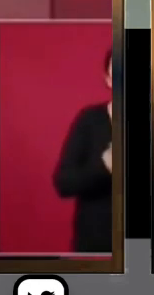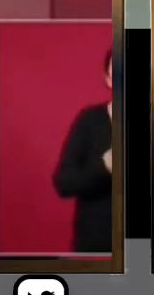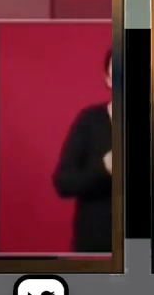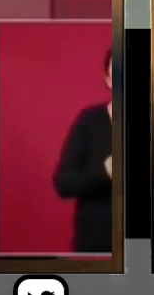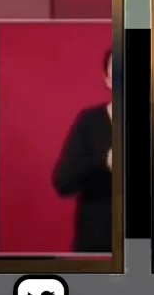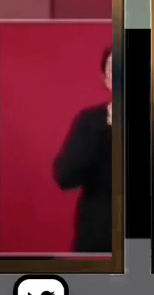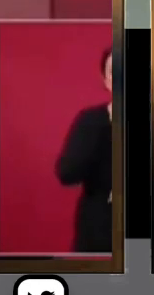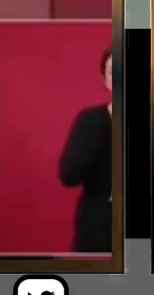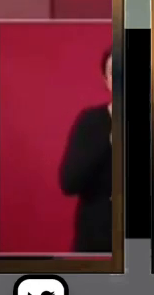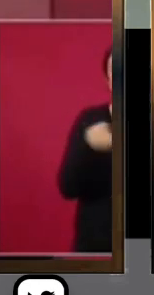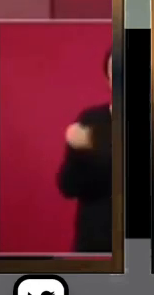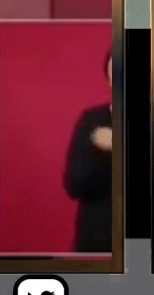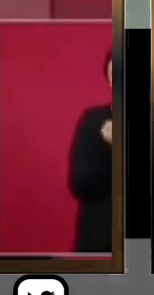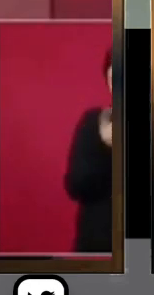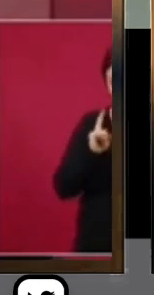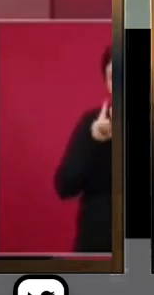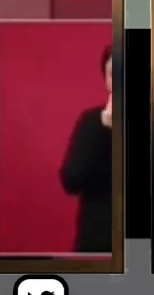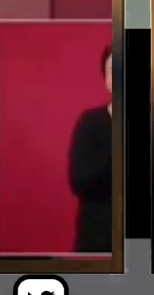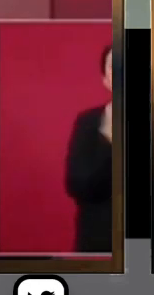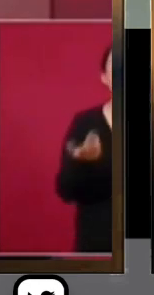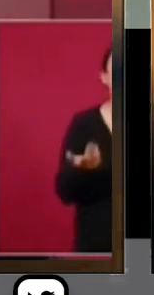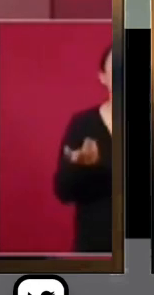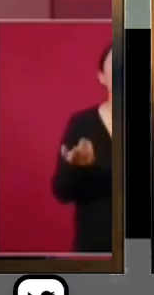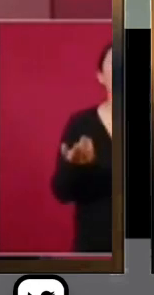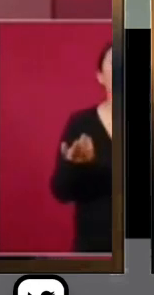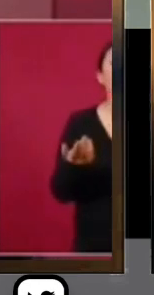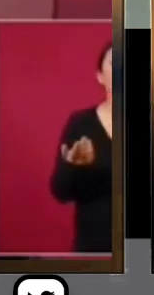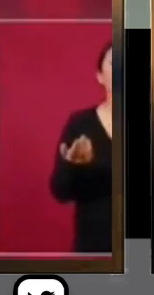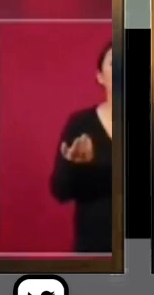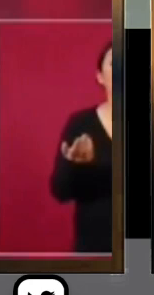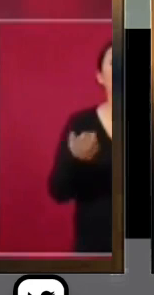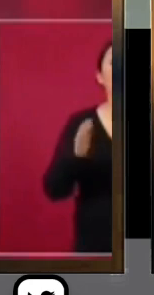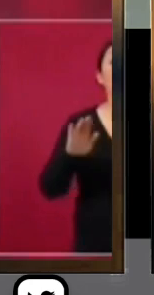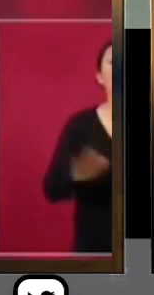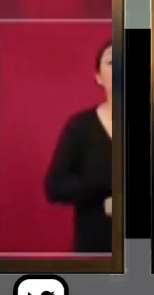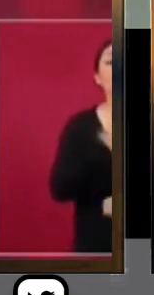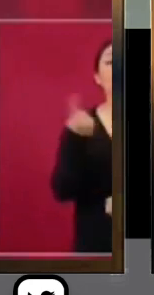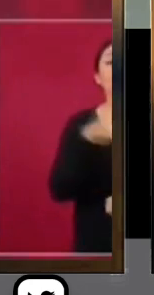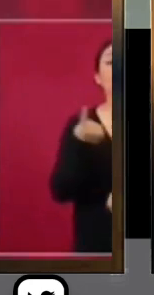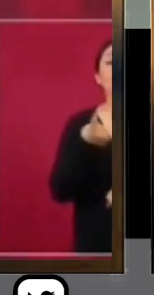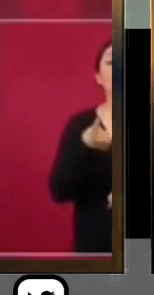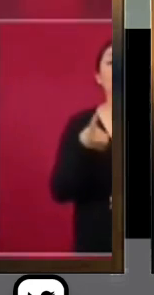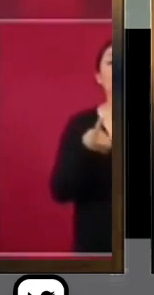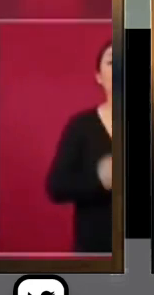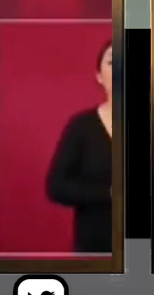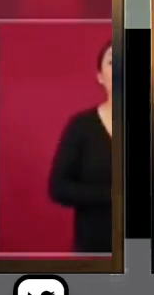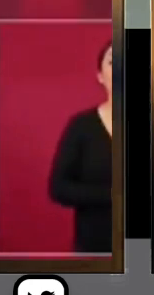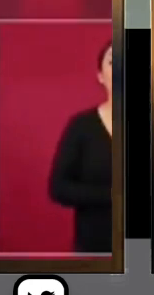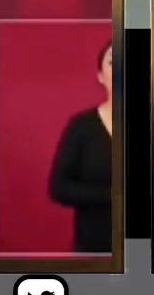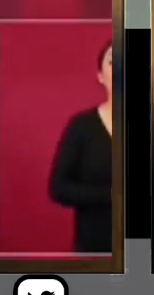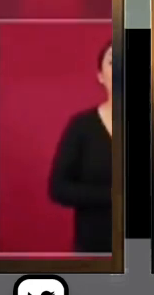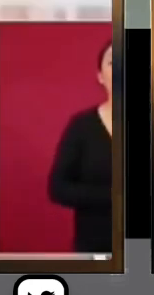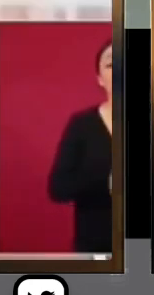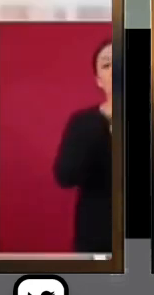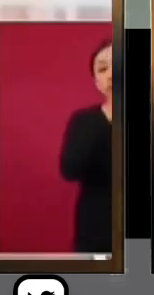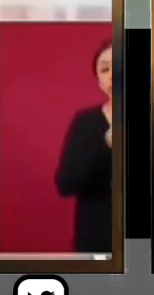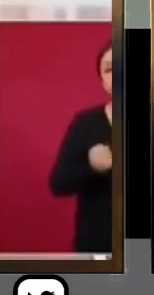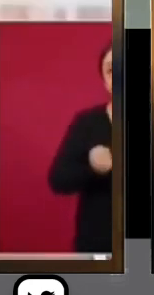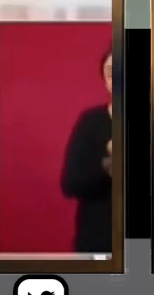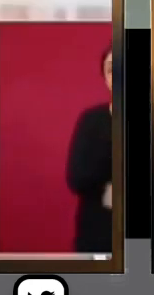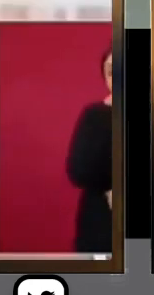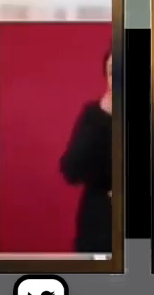porque pues como declaró de que hacía falta la